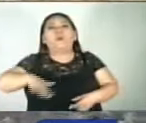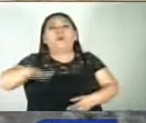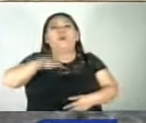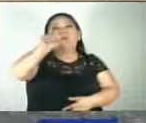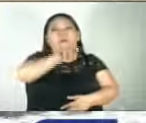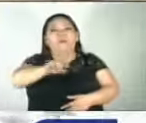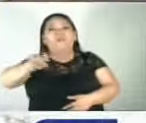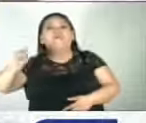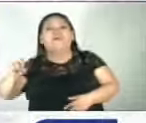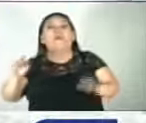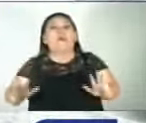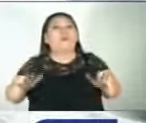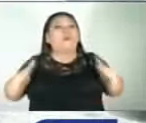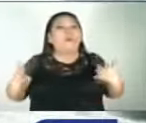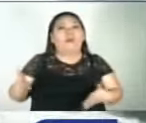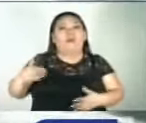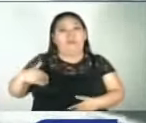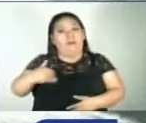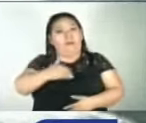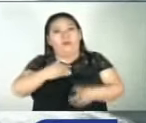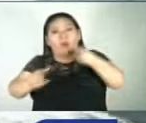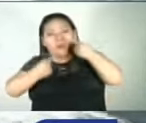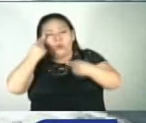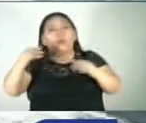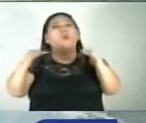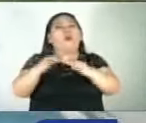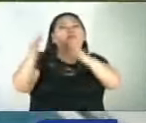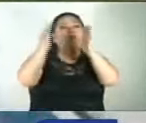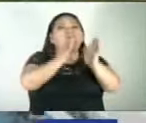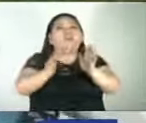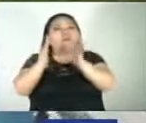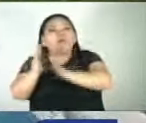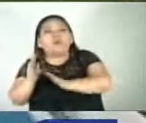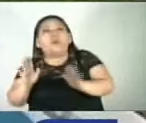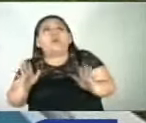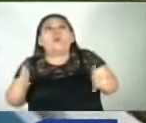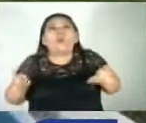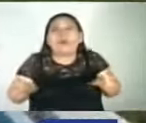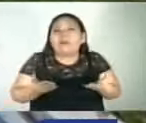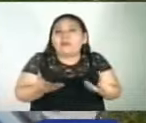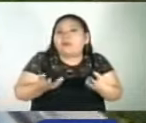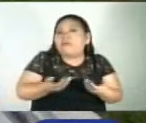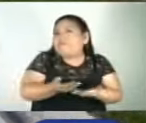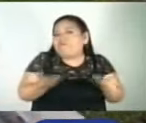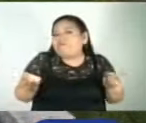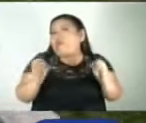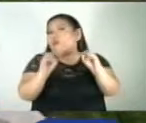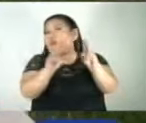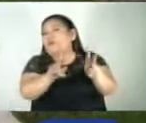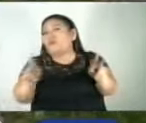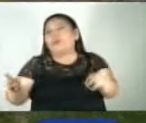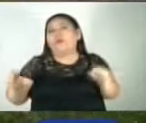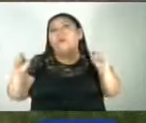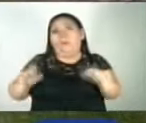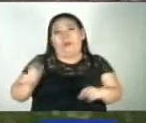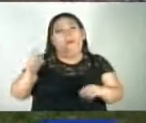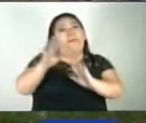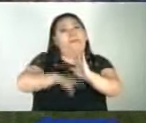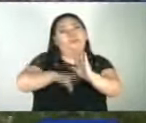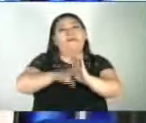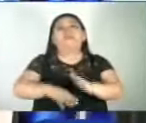vacacionar, por lo que el MITUR también se ha preparado para ofrecer a los salvadoreños opciones que estén al alcance de